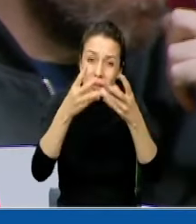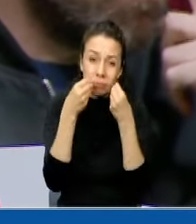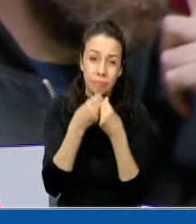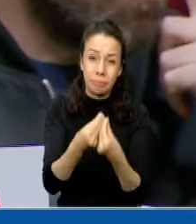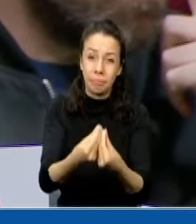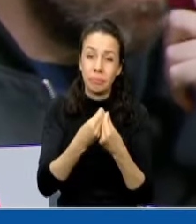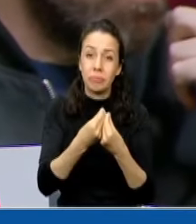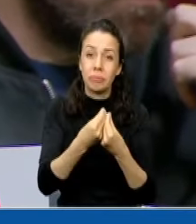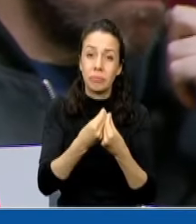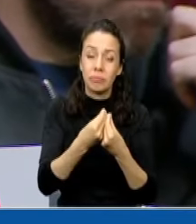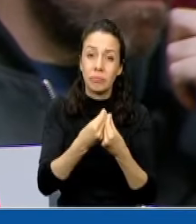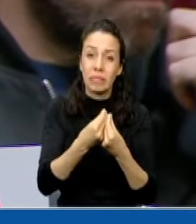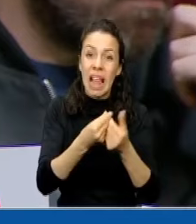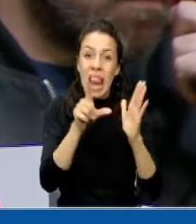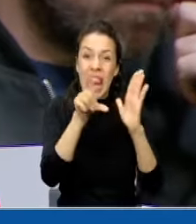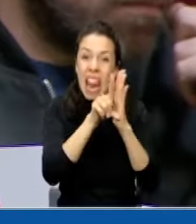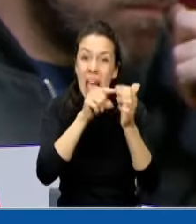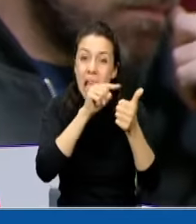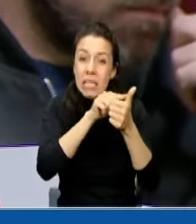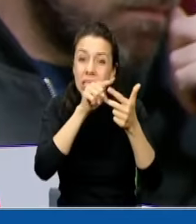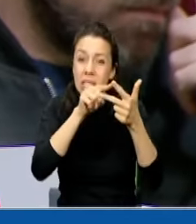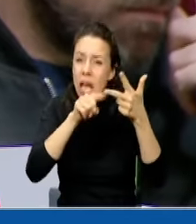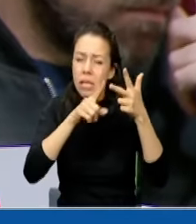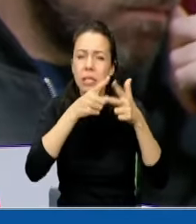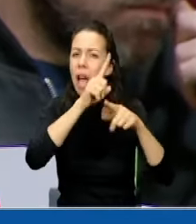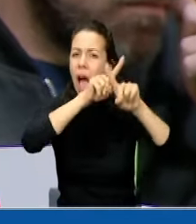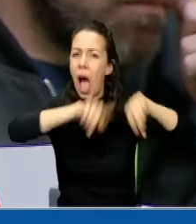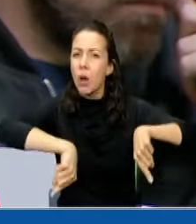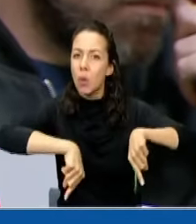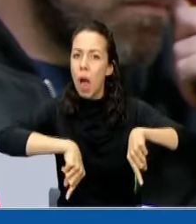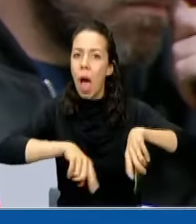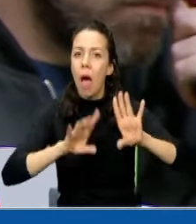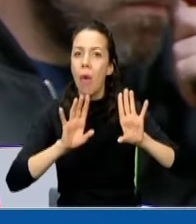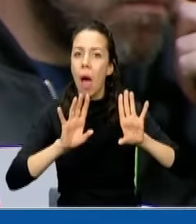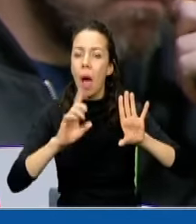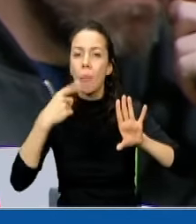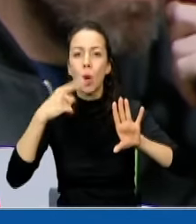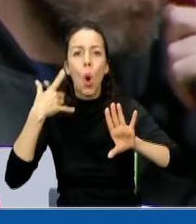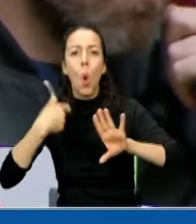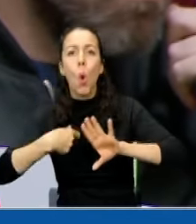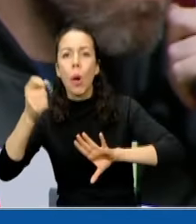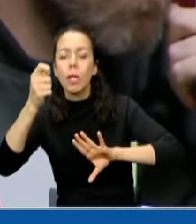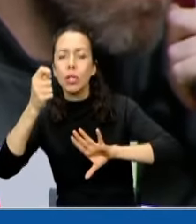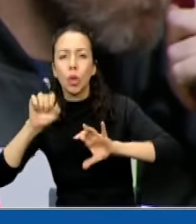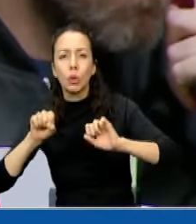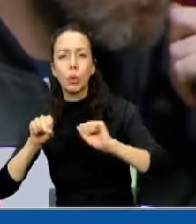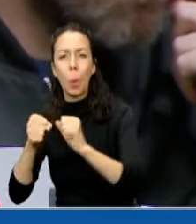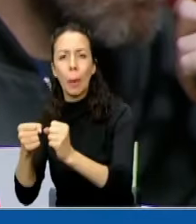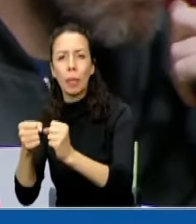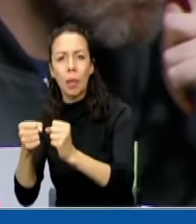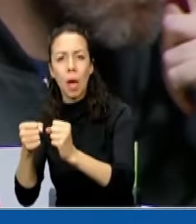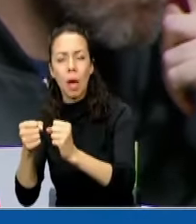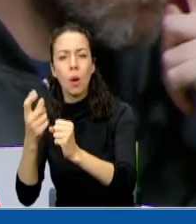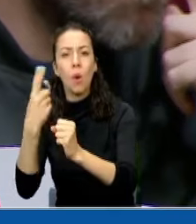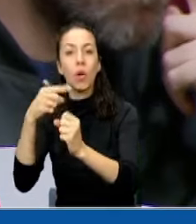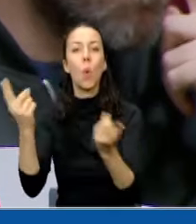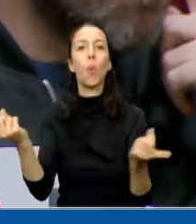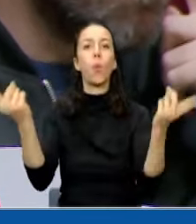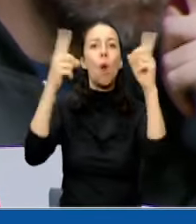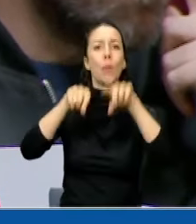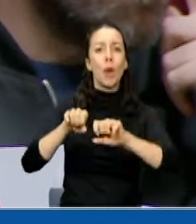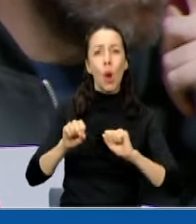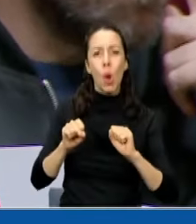la anulación de esas leyes, pero en el camino se suspendieron los juicios y el retome de los juicios